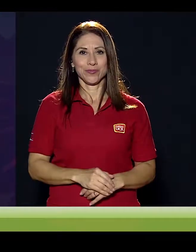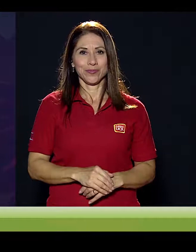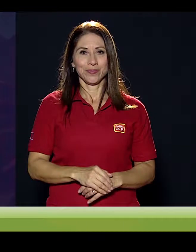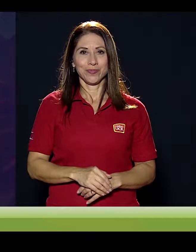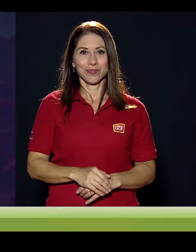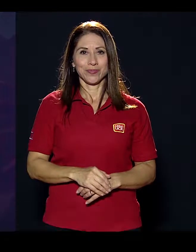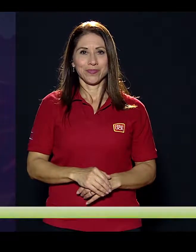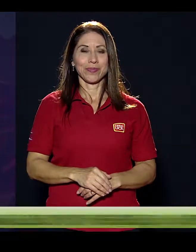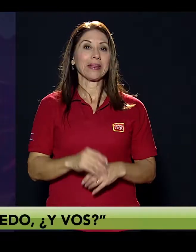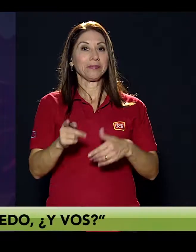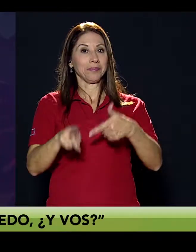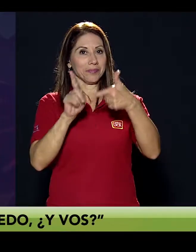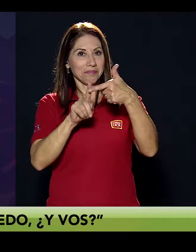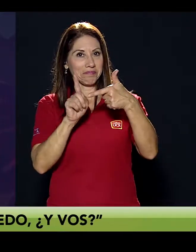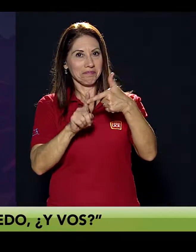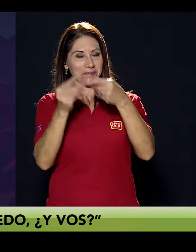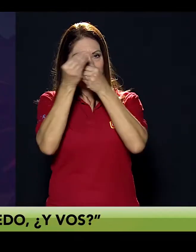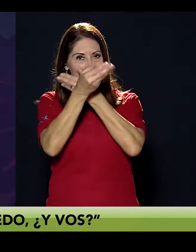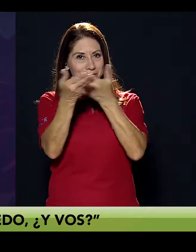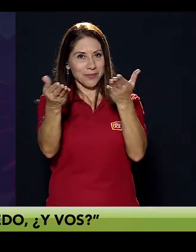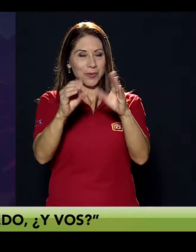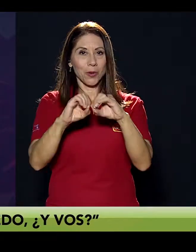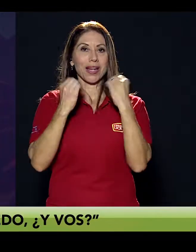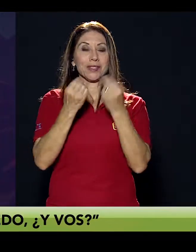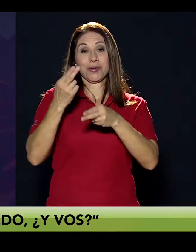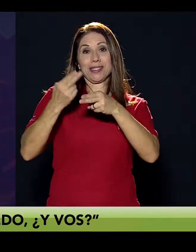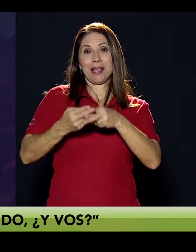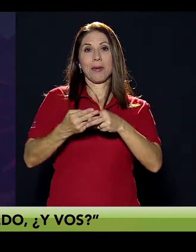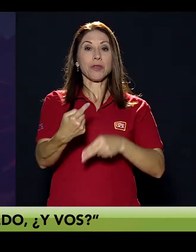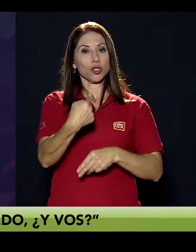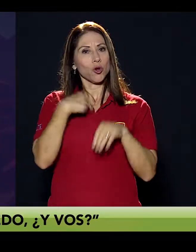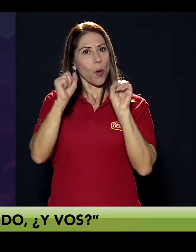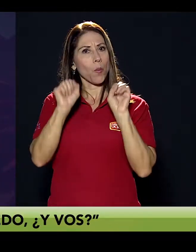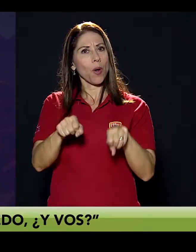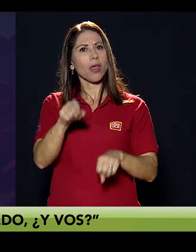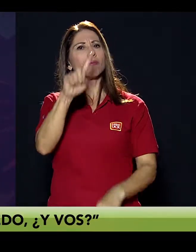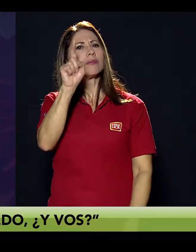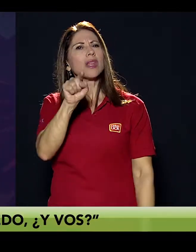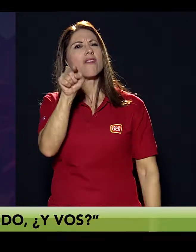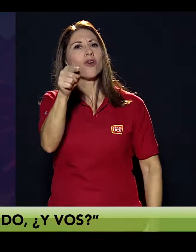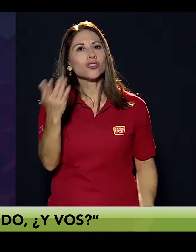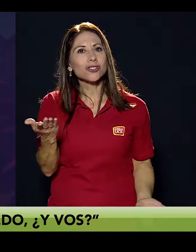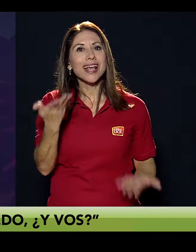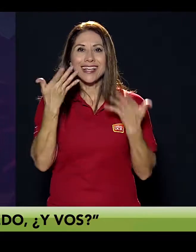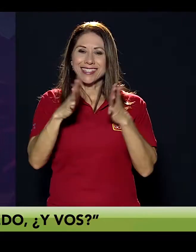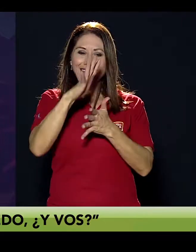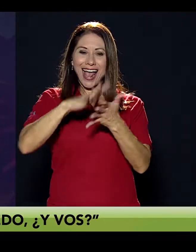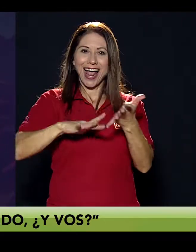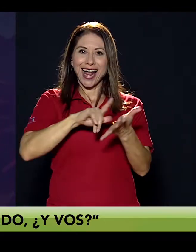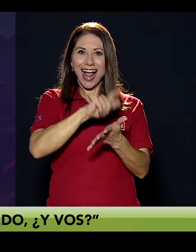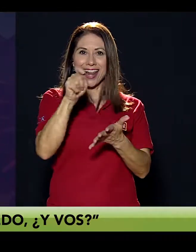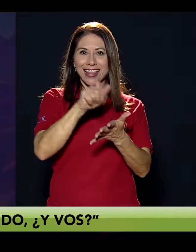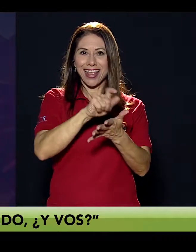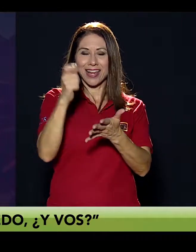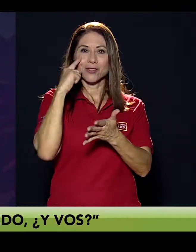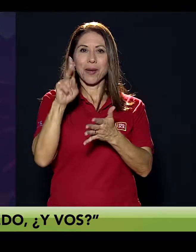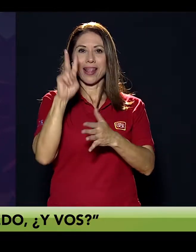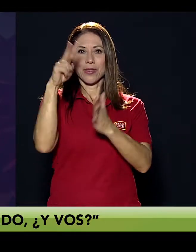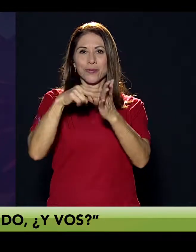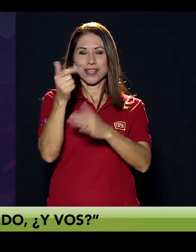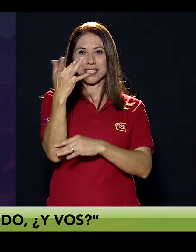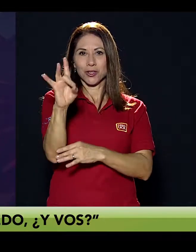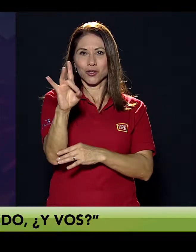2542-4500. En segundo lugar, le contamos que la organización Yo Puedo y Vos ya tiene a su disposición sus calendarios para